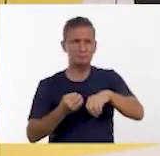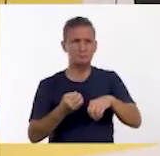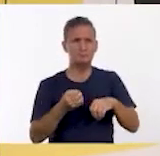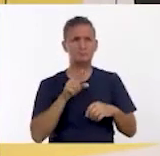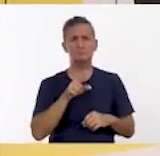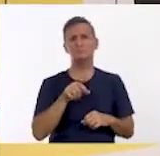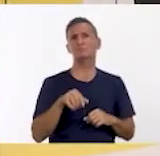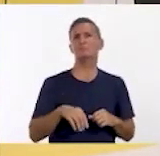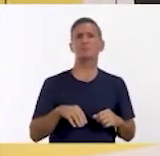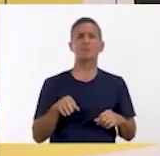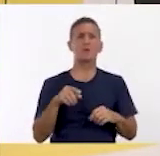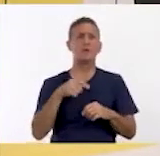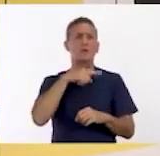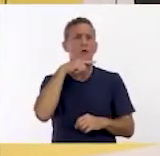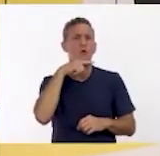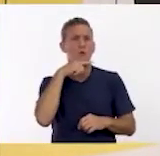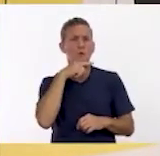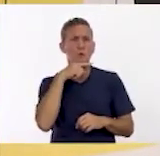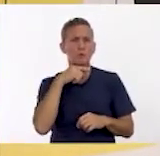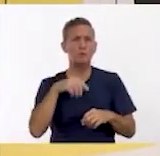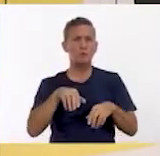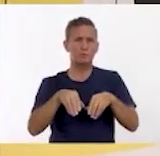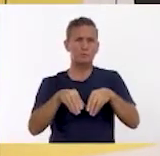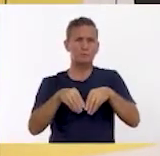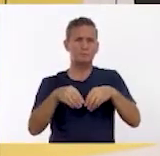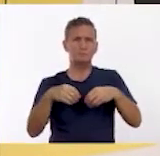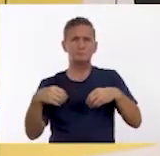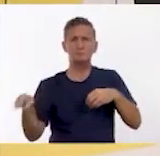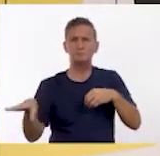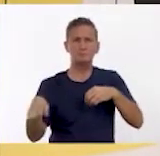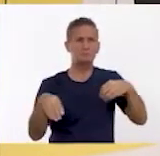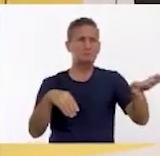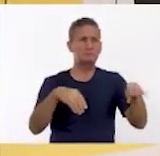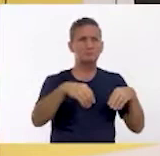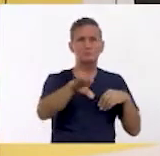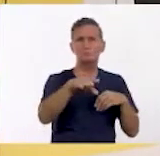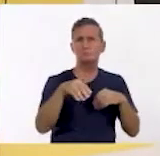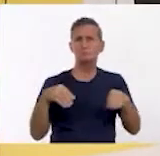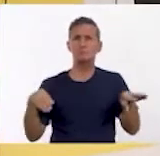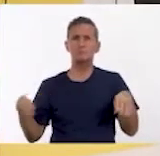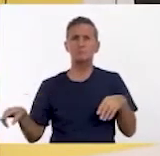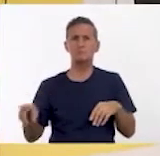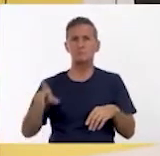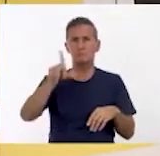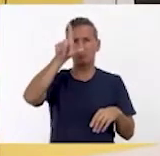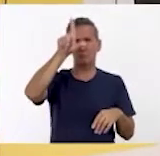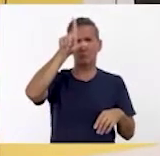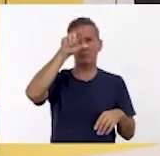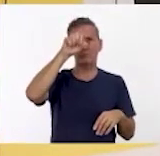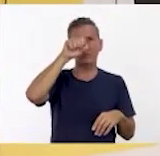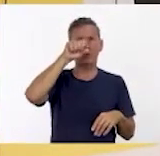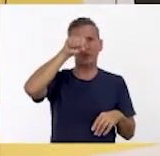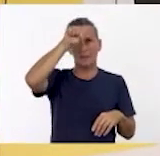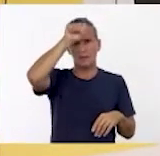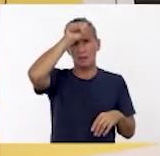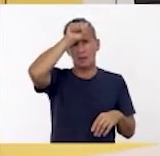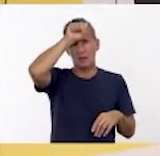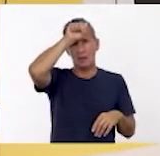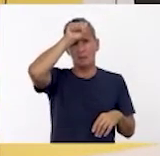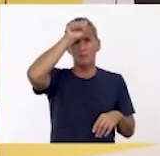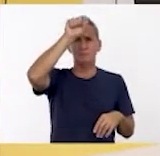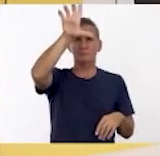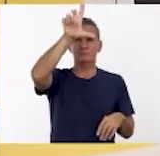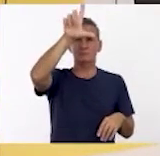por ahí viene la desintegración de la URSS, por ahí viene la reunificación de Alemania y otros cambios relacionados